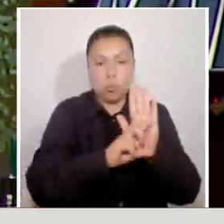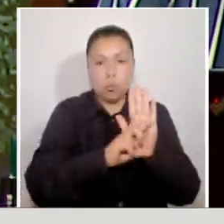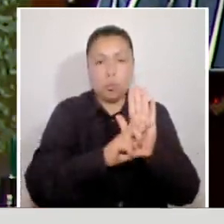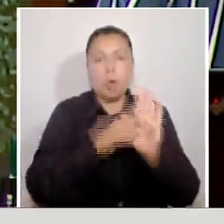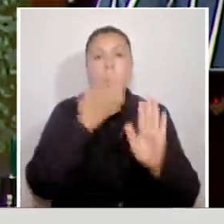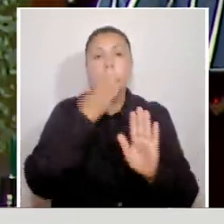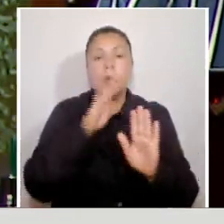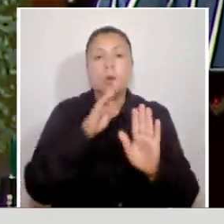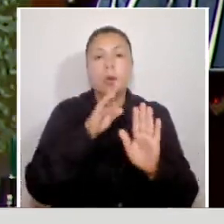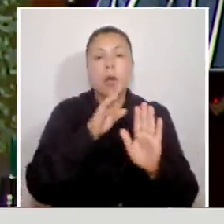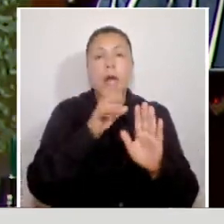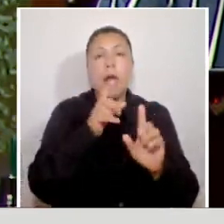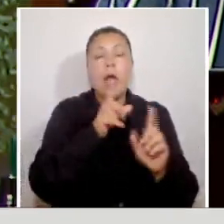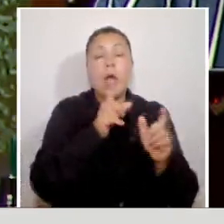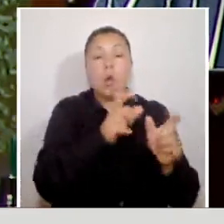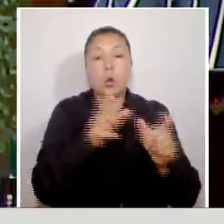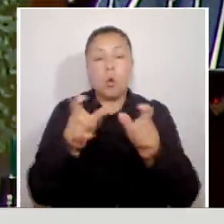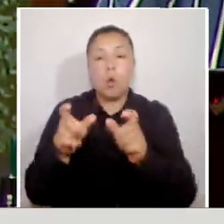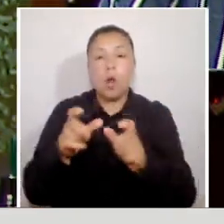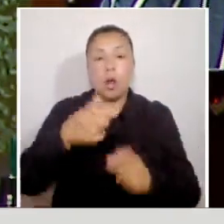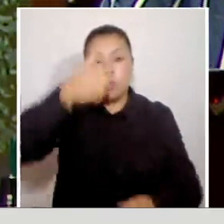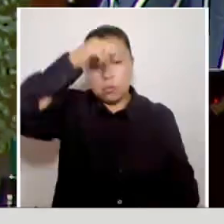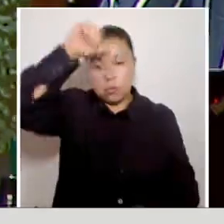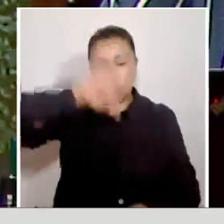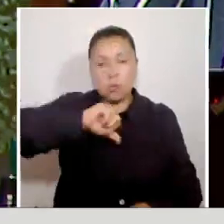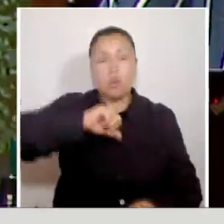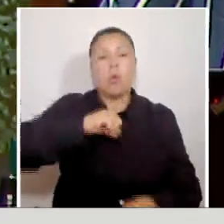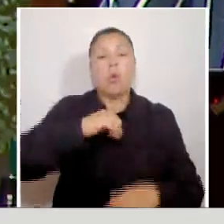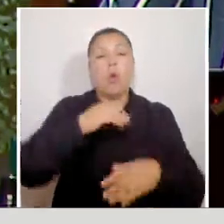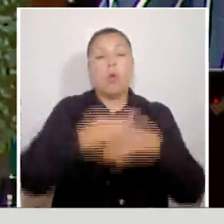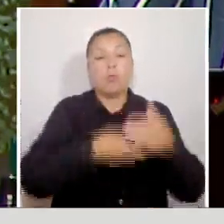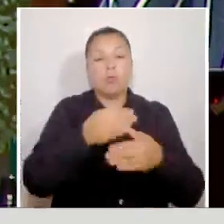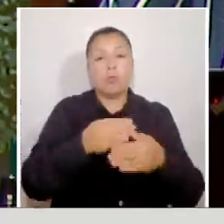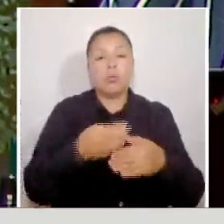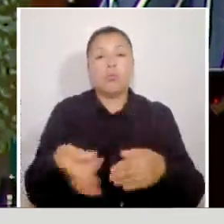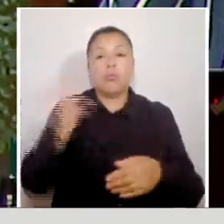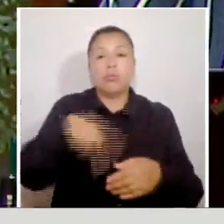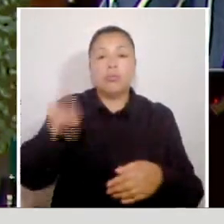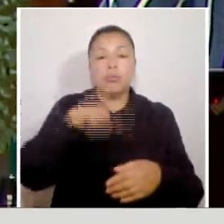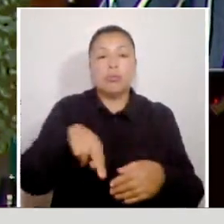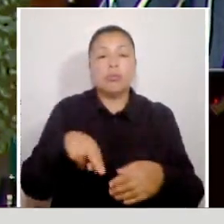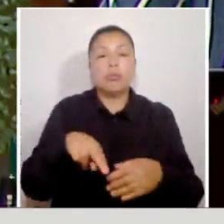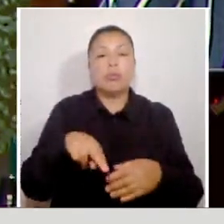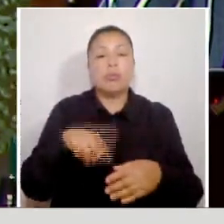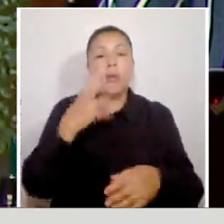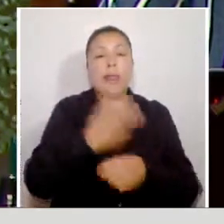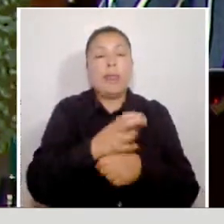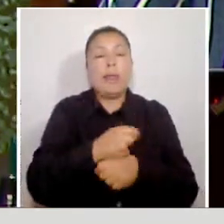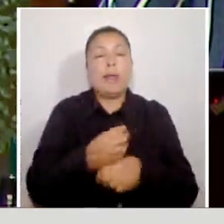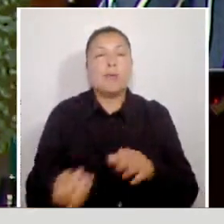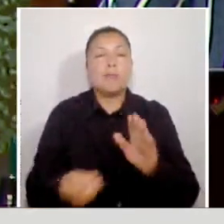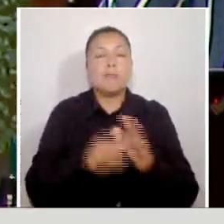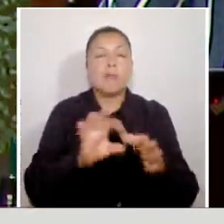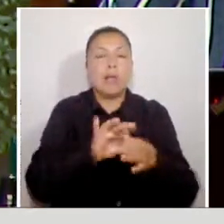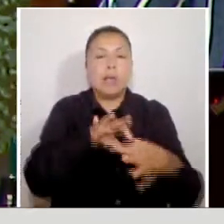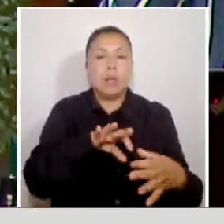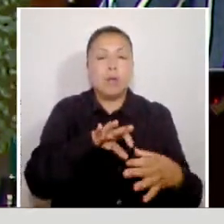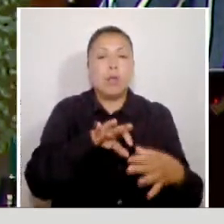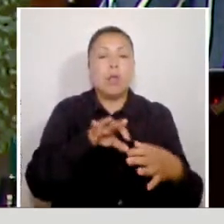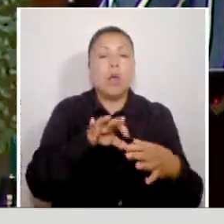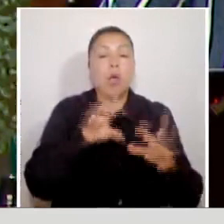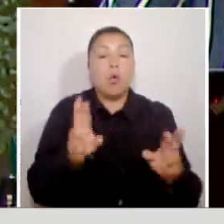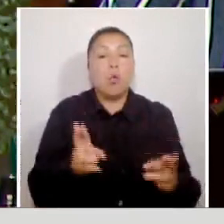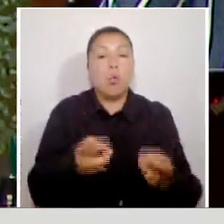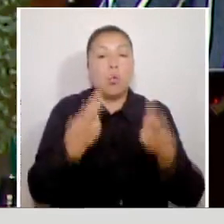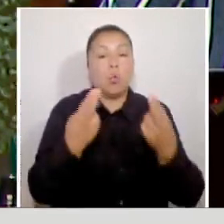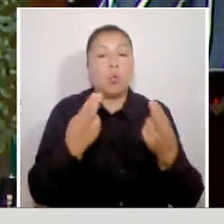persecución penal con énfasis en materia de reincidencia y en delitos de mayor connotación social con la salvedad